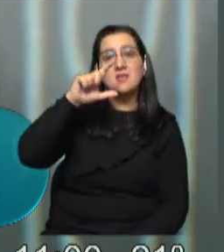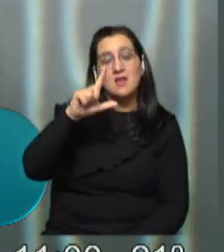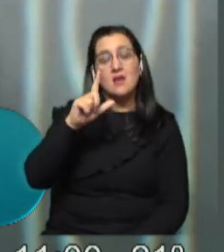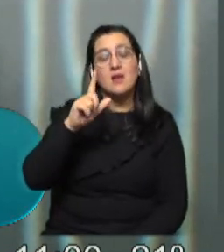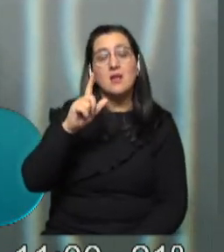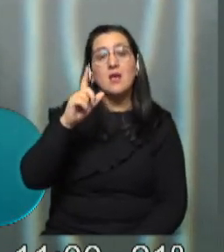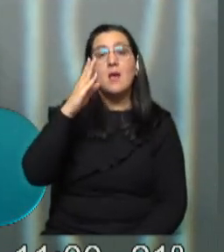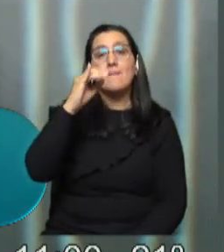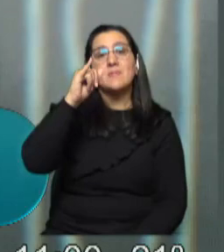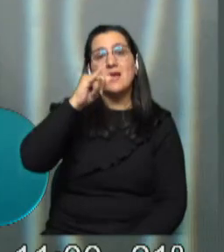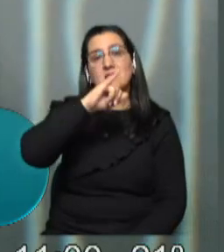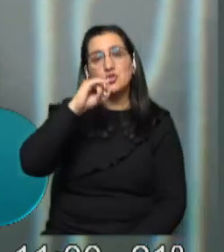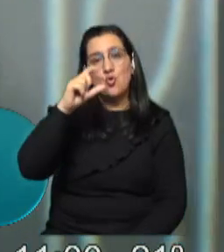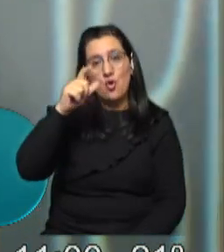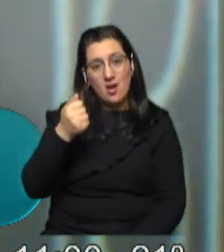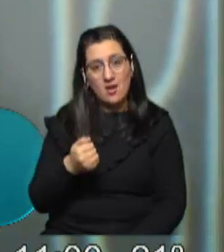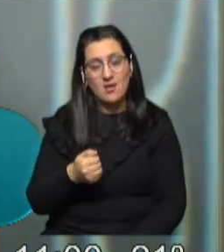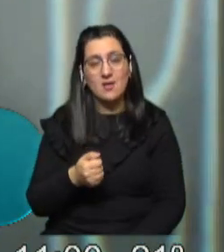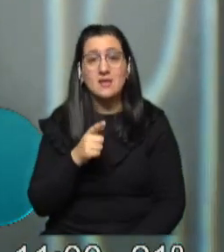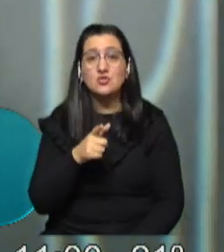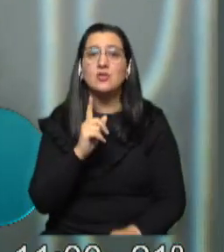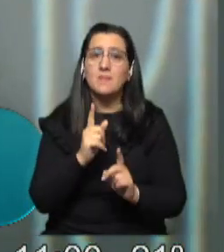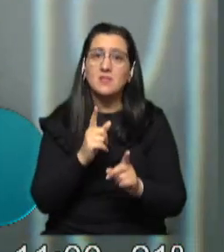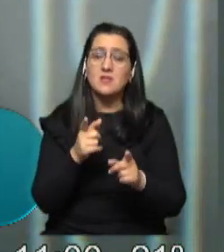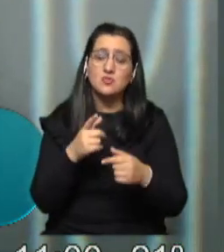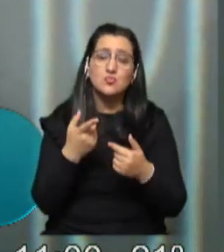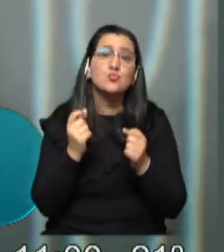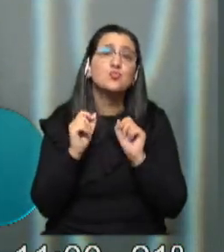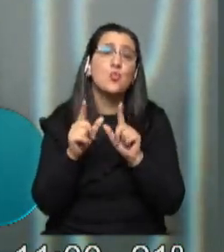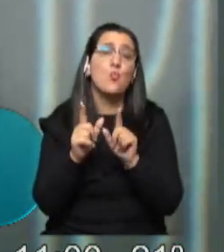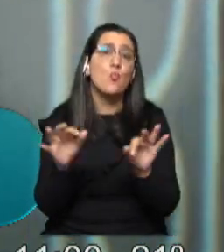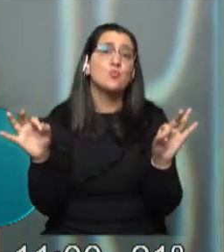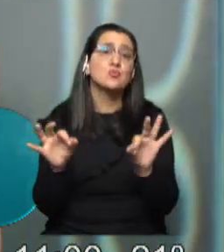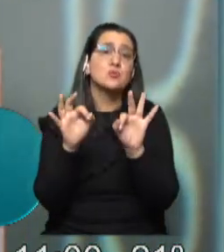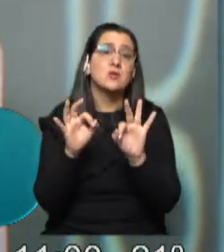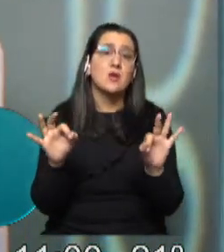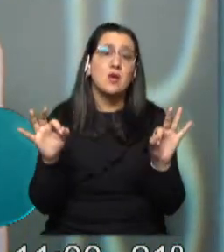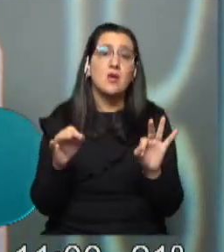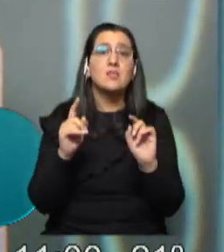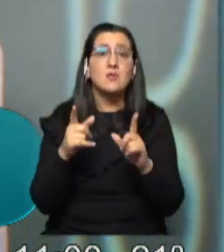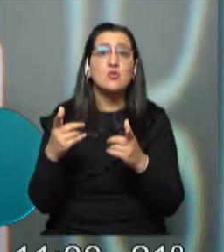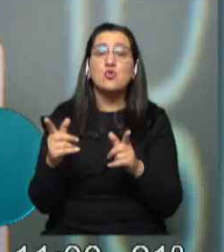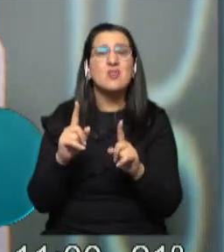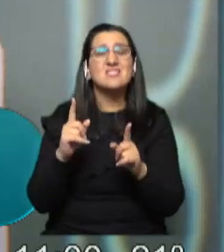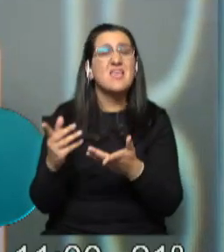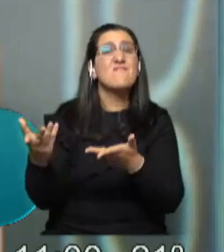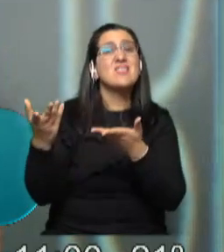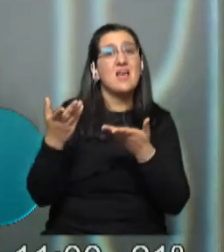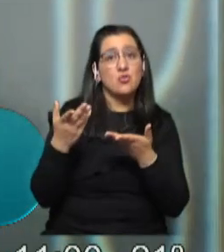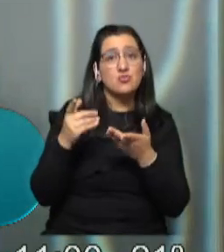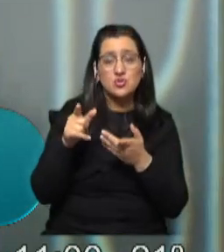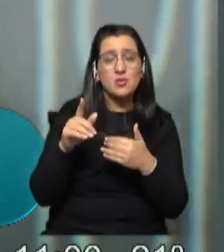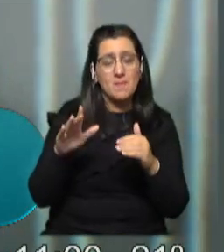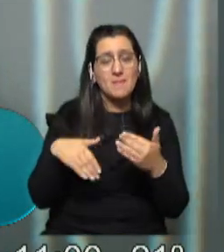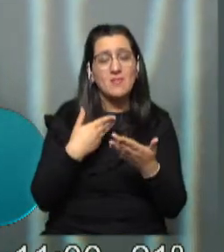Trío, que viene desde Buenos Aires. Van a tocar ellos sus propuestas. no son invitados, sino que vamos la MUFA trae a esos